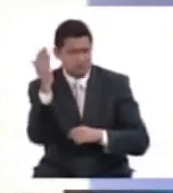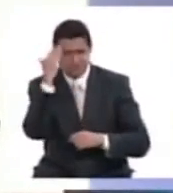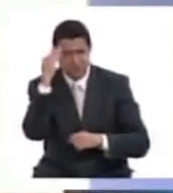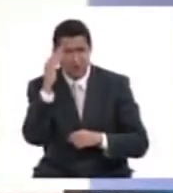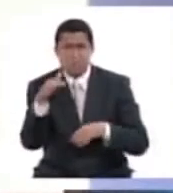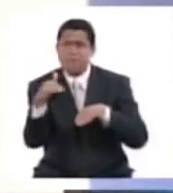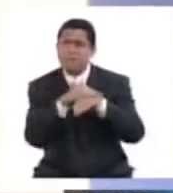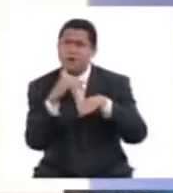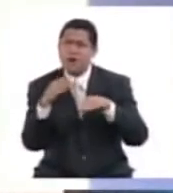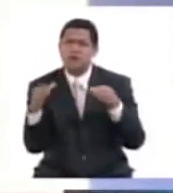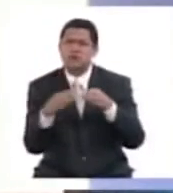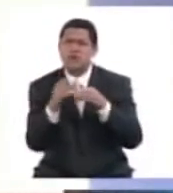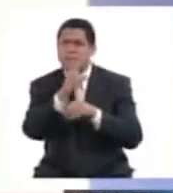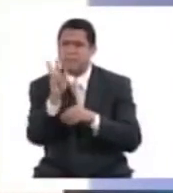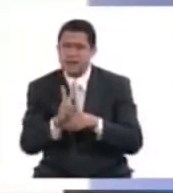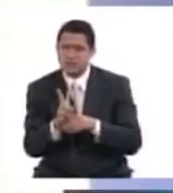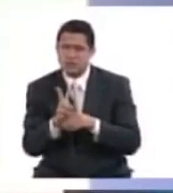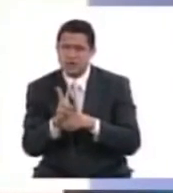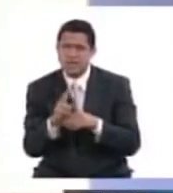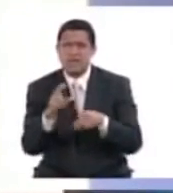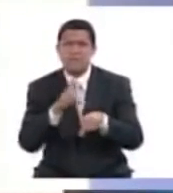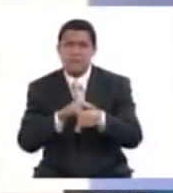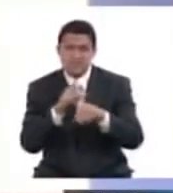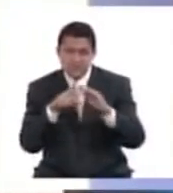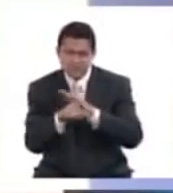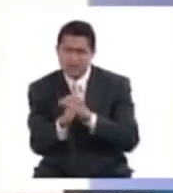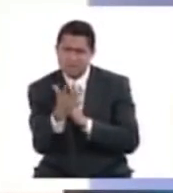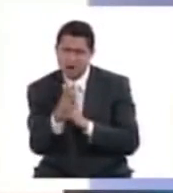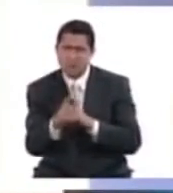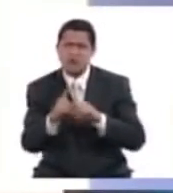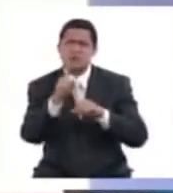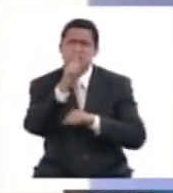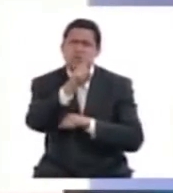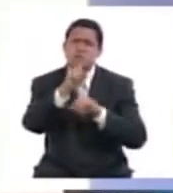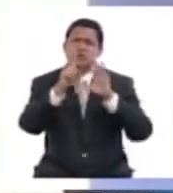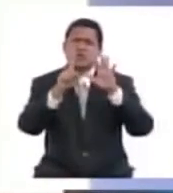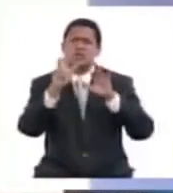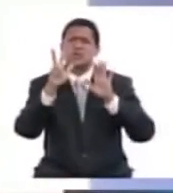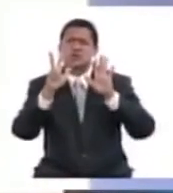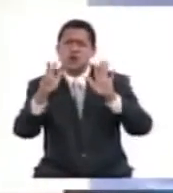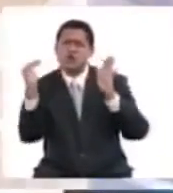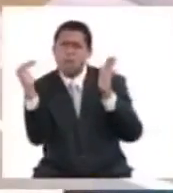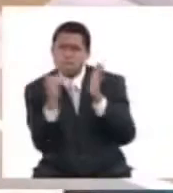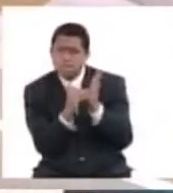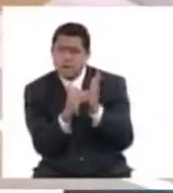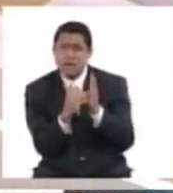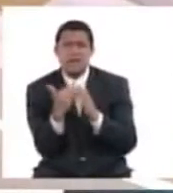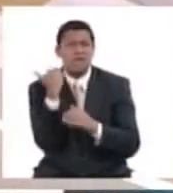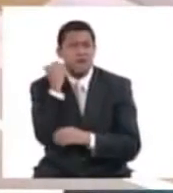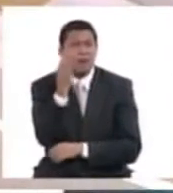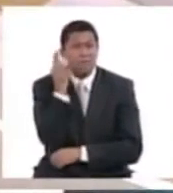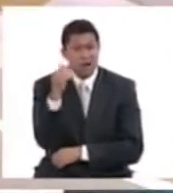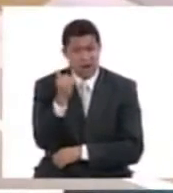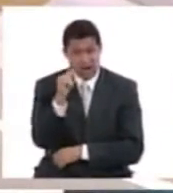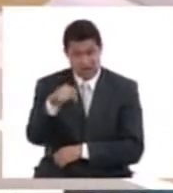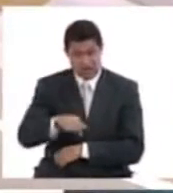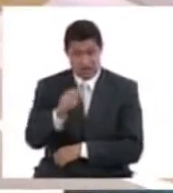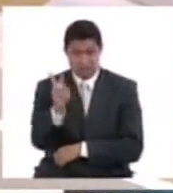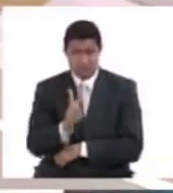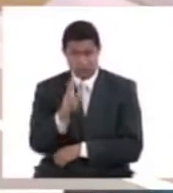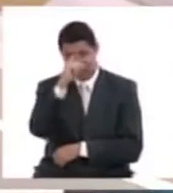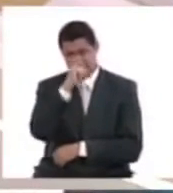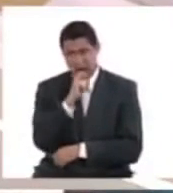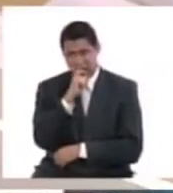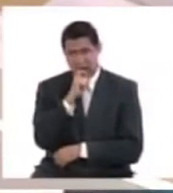por la Sociedad Venezolana de Medicina Interna, aproximadamente 168.000 casos de malaria se han registrado en este